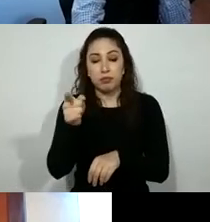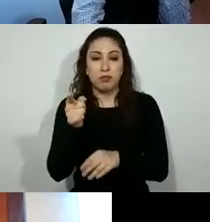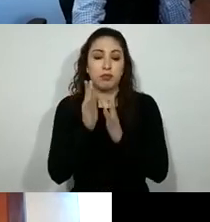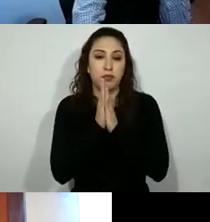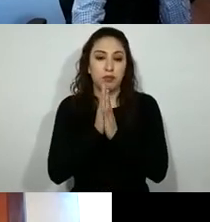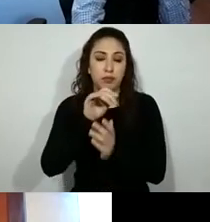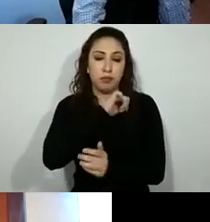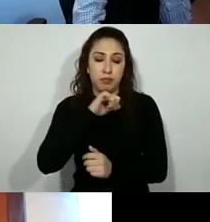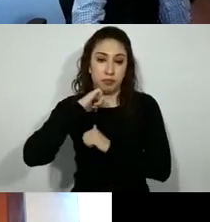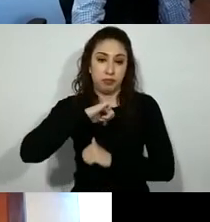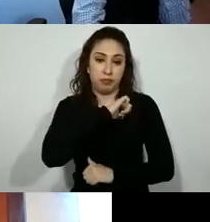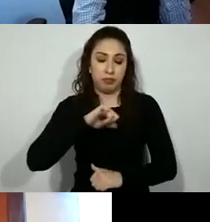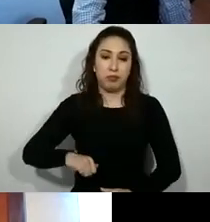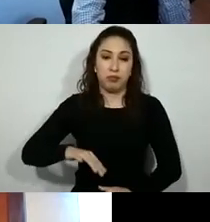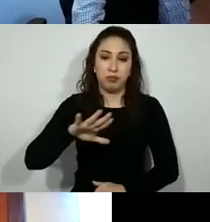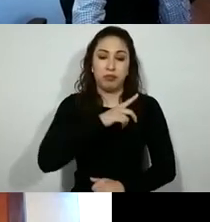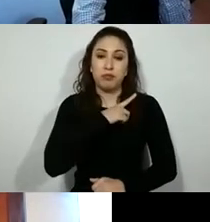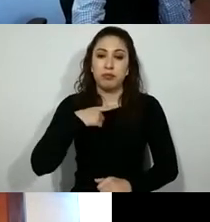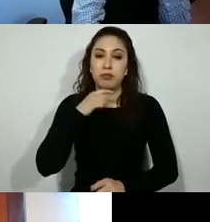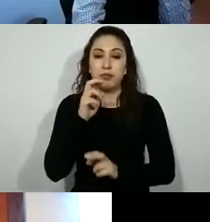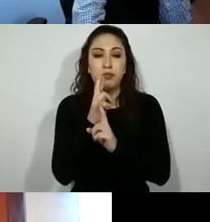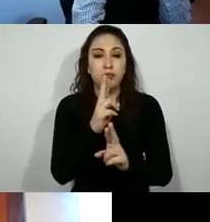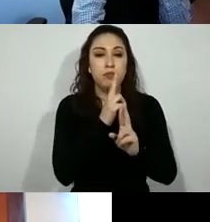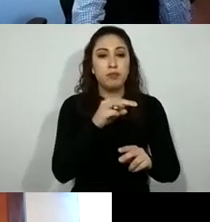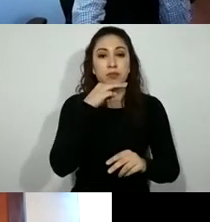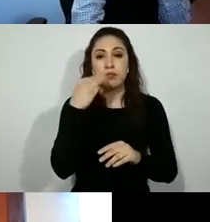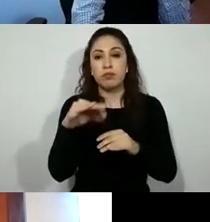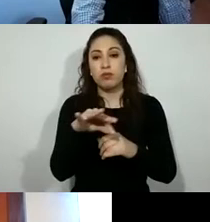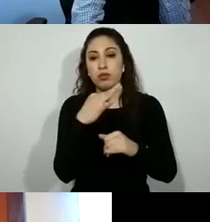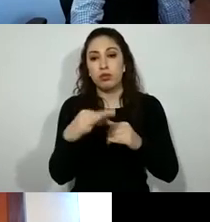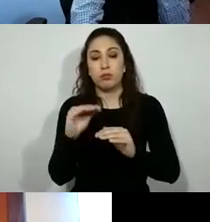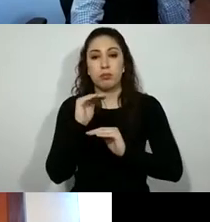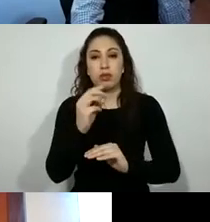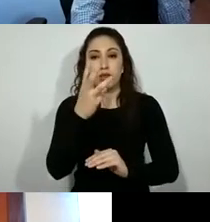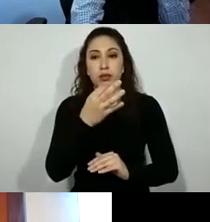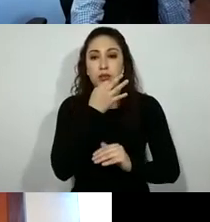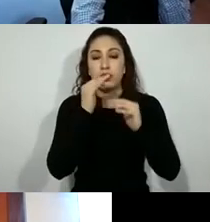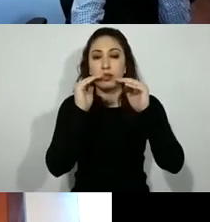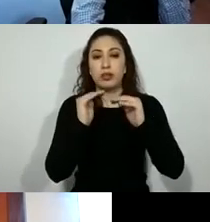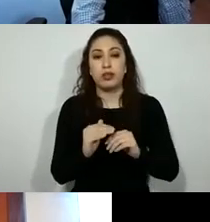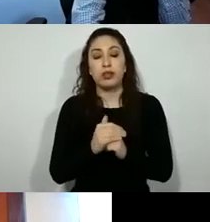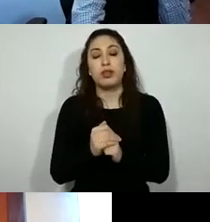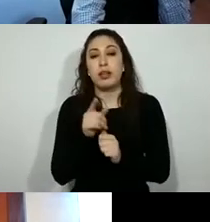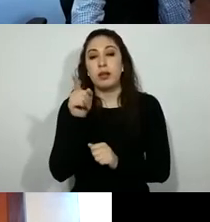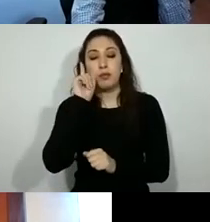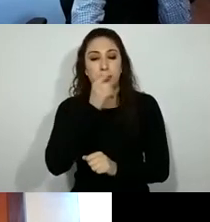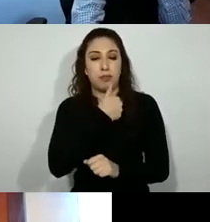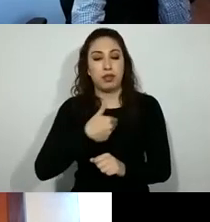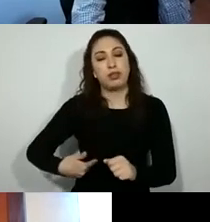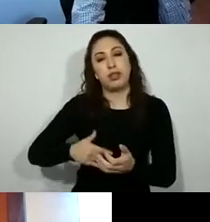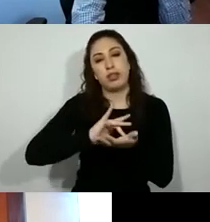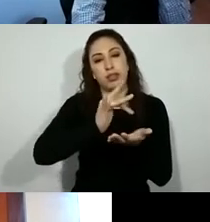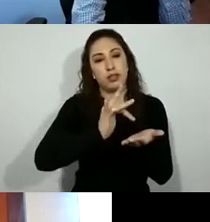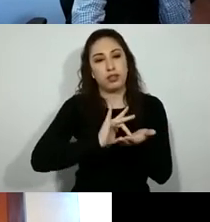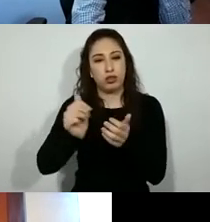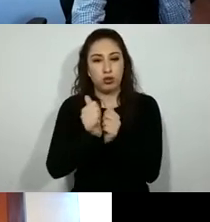servidora pública responda a las réplicas y dé un mensaje final hasta por 3 minutos. 8. La diputada presidenta de la comisión agradecerá la asistencia de la persona